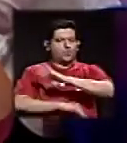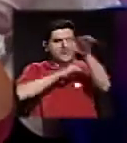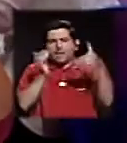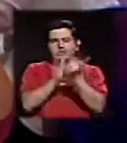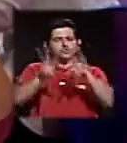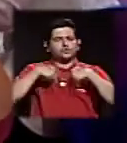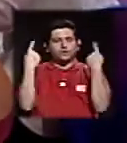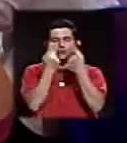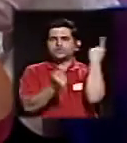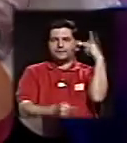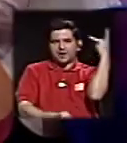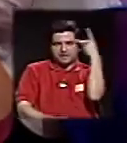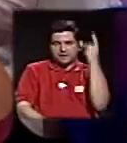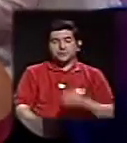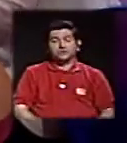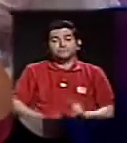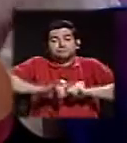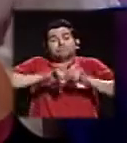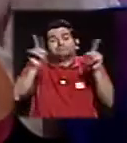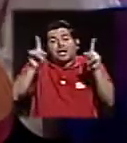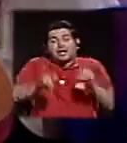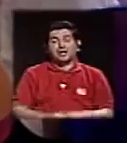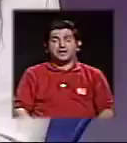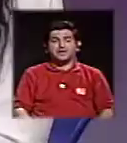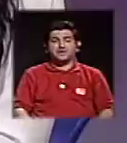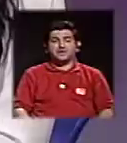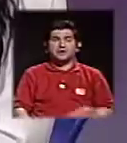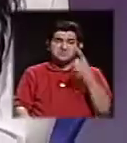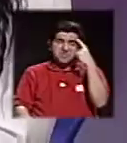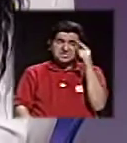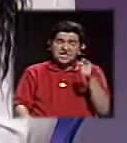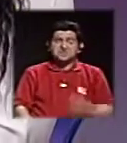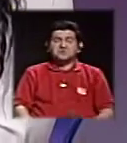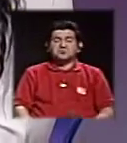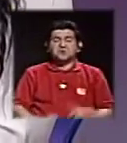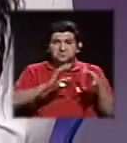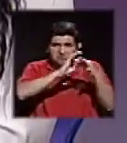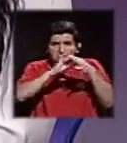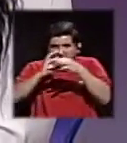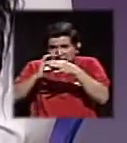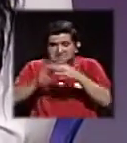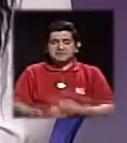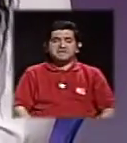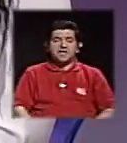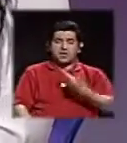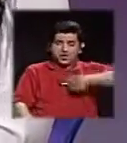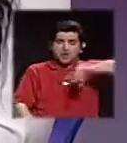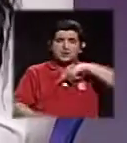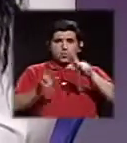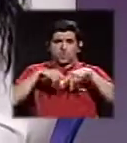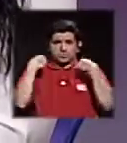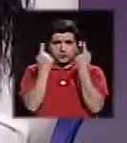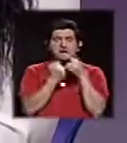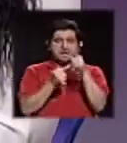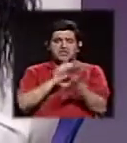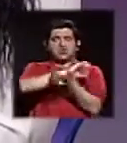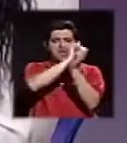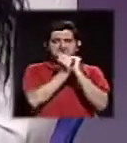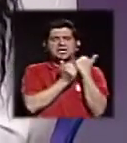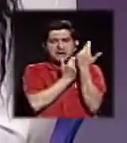todos los partidos políticos pero bueno siendo consecuentes con eso este nuestro partido tiene pendiente esa